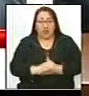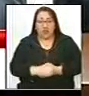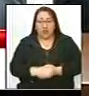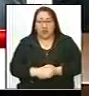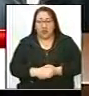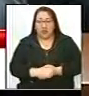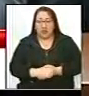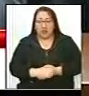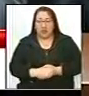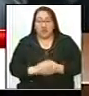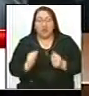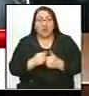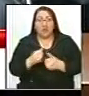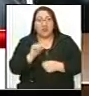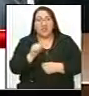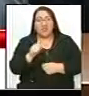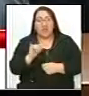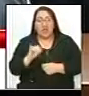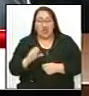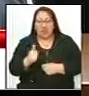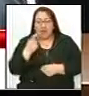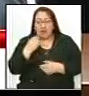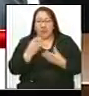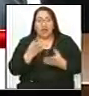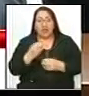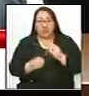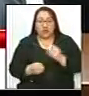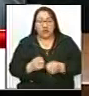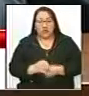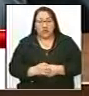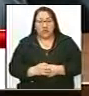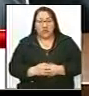con JICA para poder dar una solución